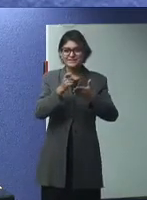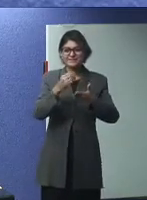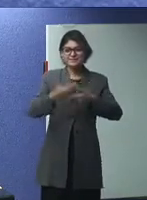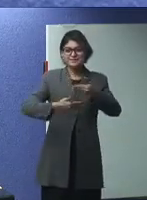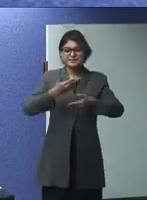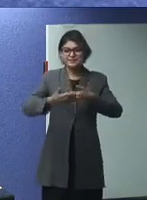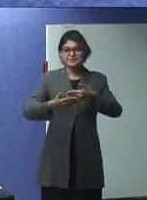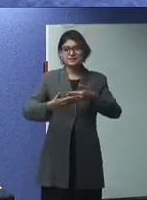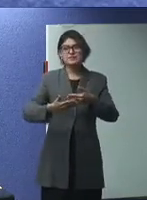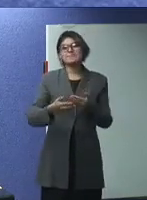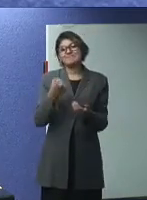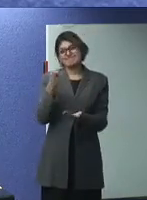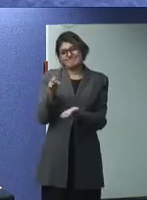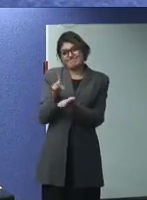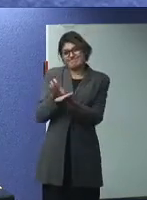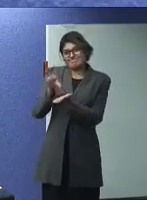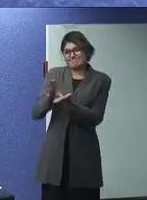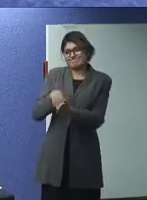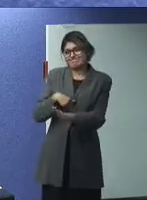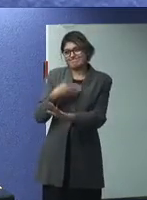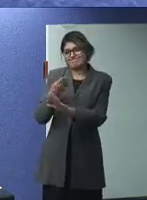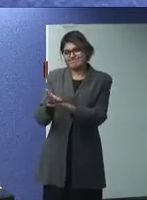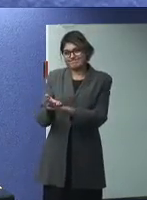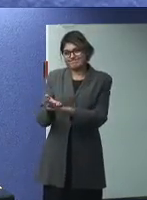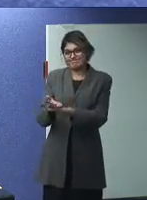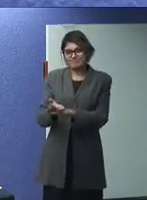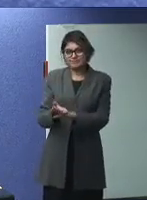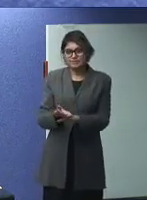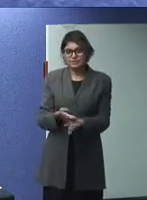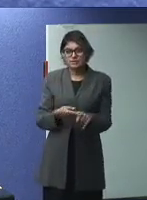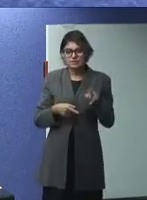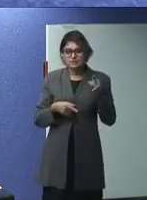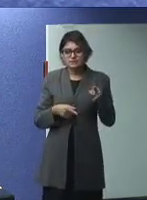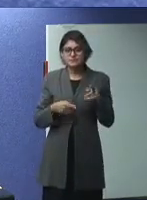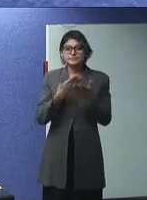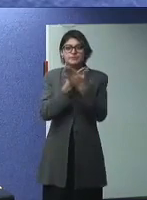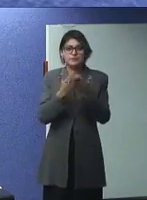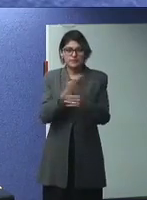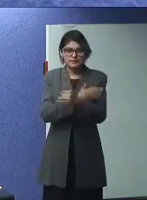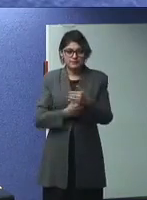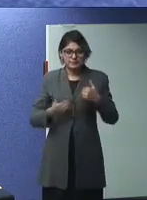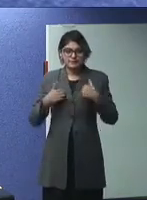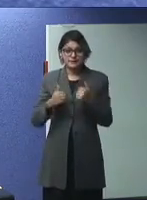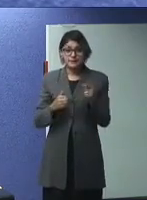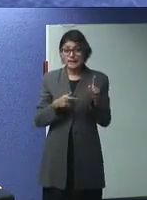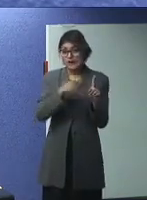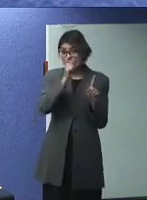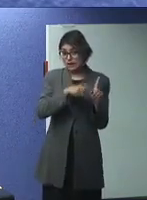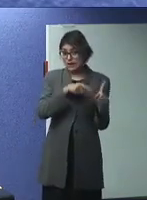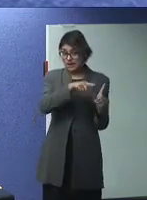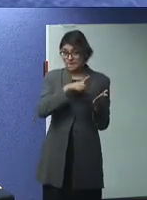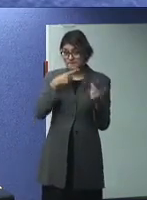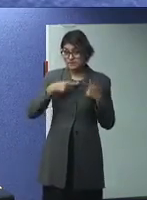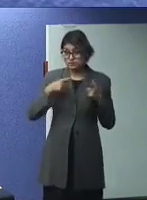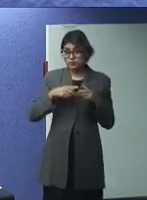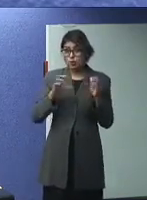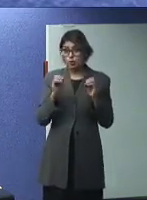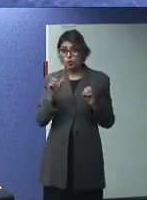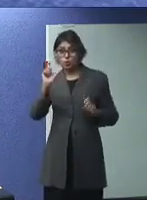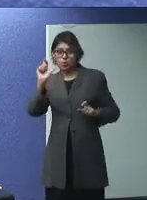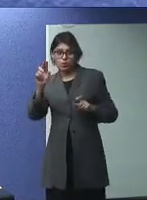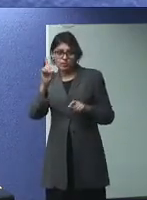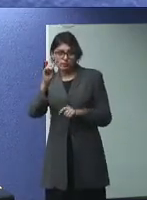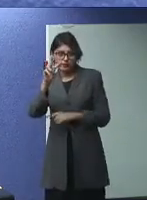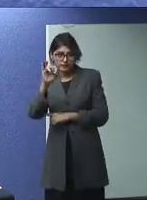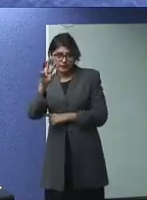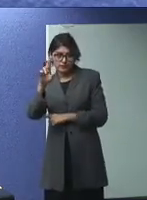la discapacidad misma. La discapacidad, y ahora entendida no como la persona, no como la diversidad funcional,